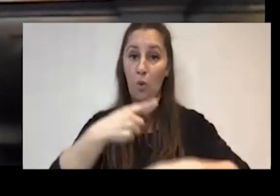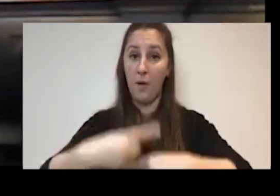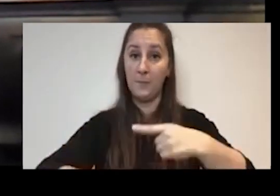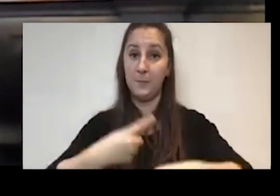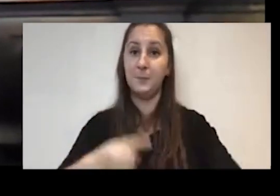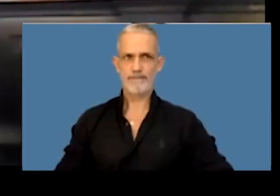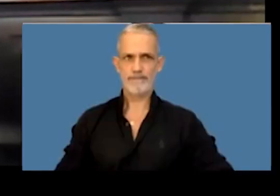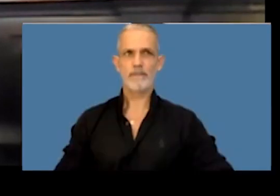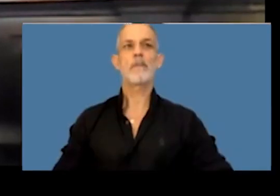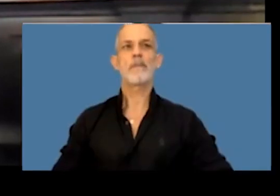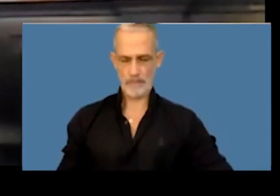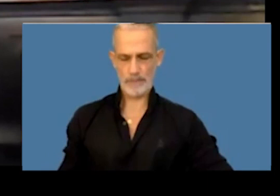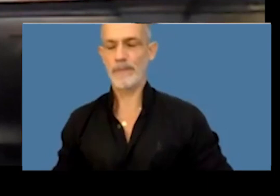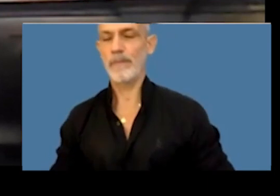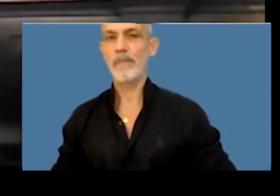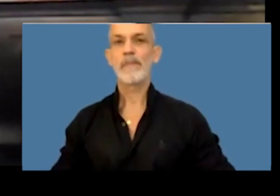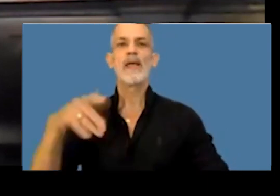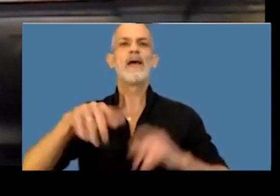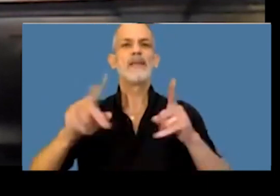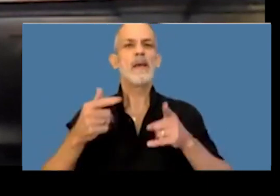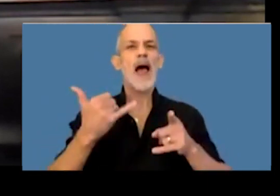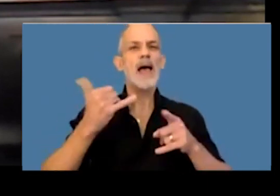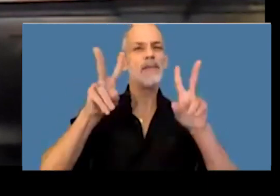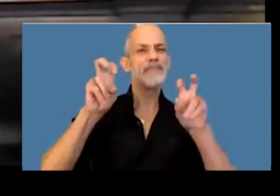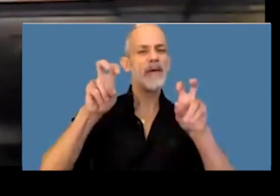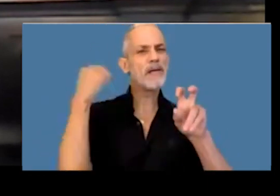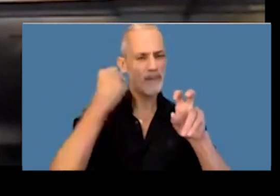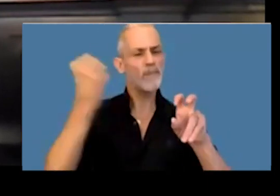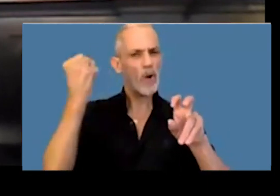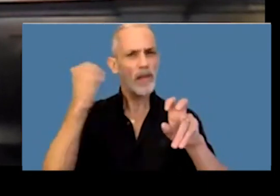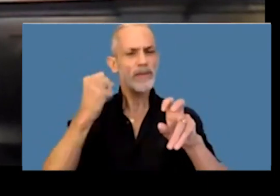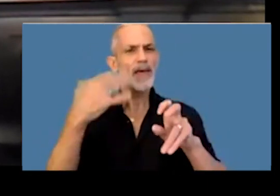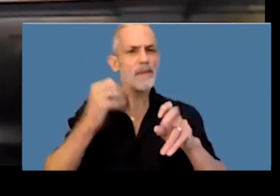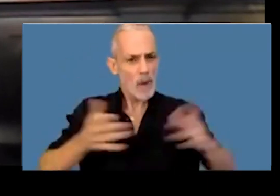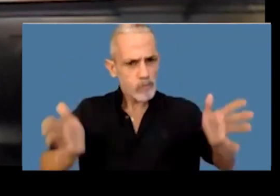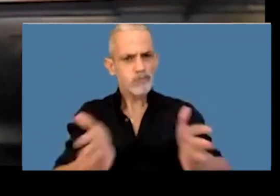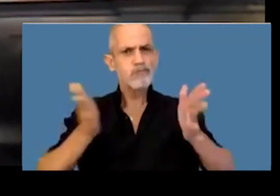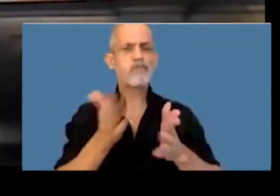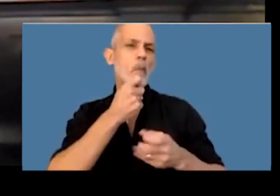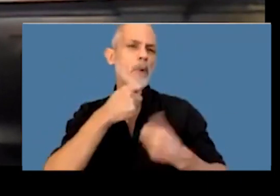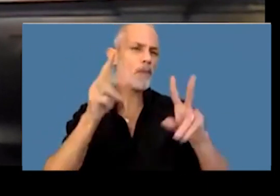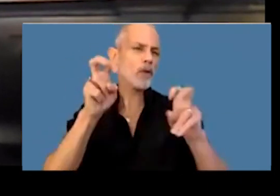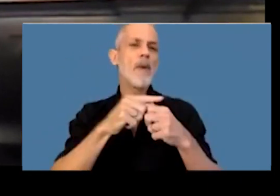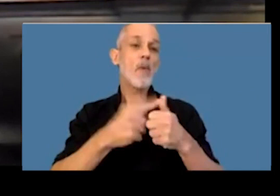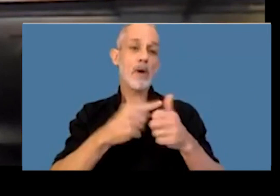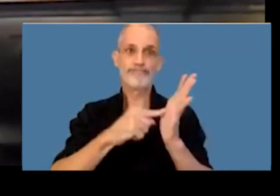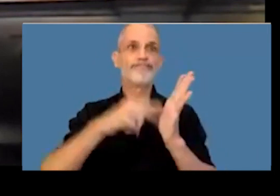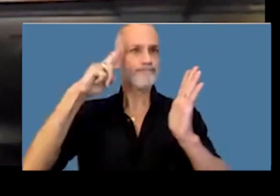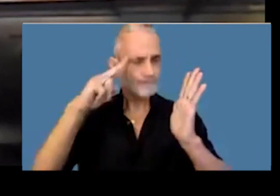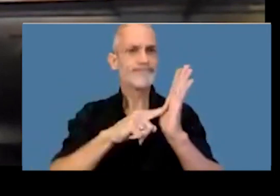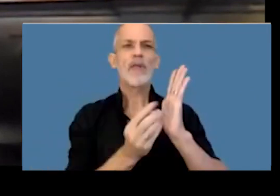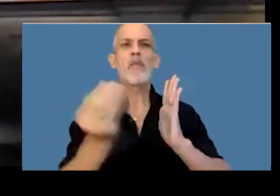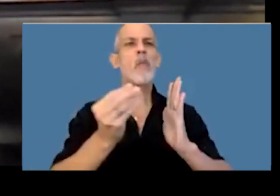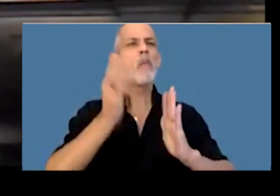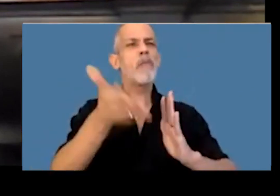que queremos impulsar y transversalizar también, como por ejemplo el cumplimiento del cupo laboral, que